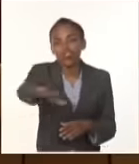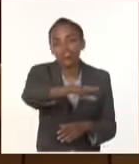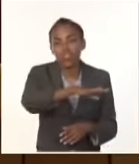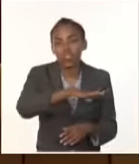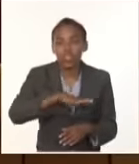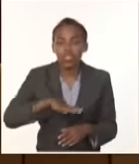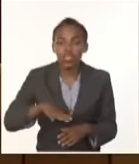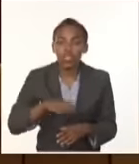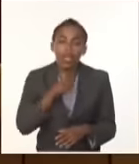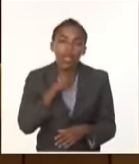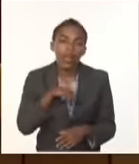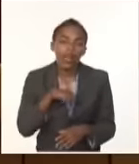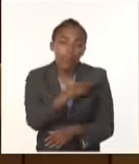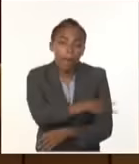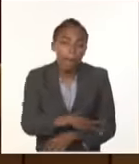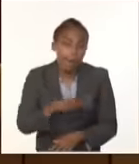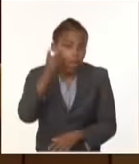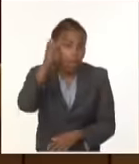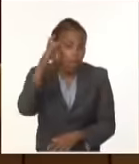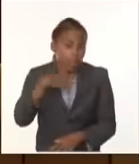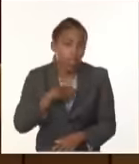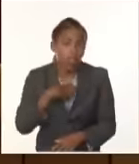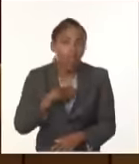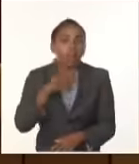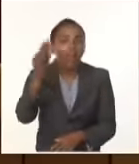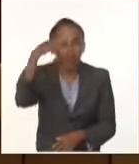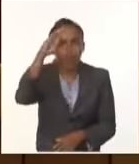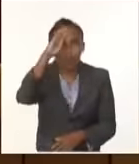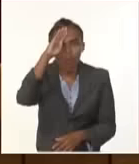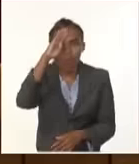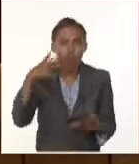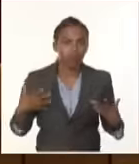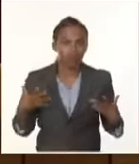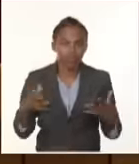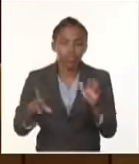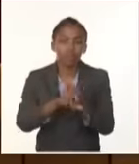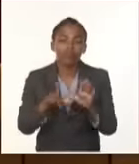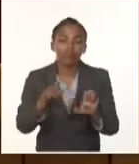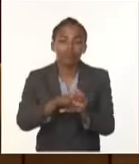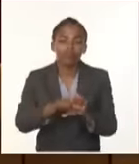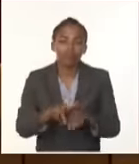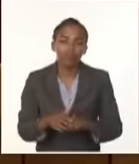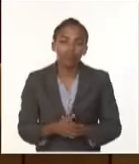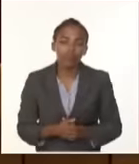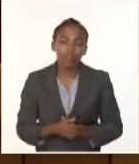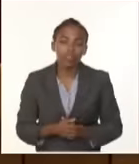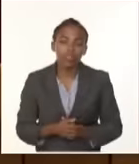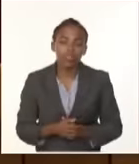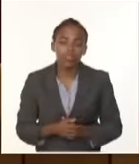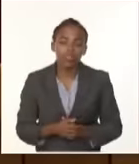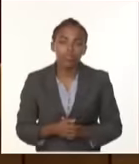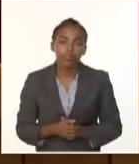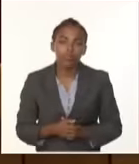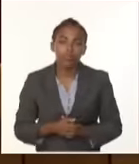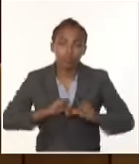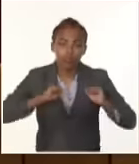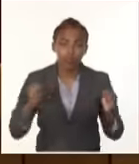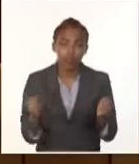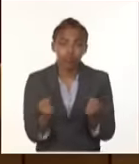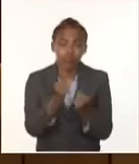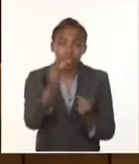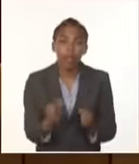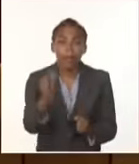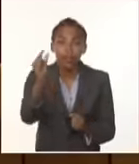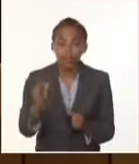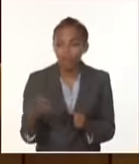tiene experiencia en ello, es Cuba. Tolerancia cero a quienes se aprovechen de las dificultades económicas